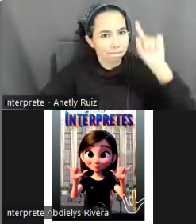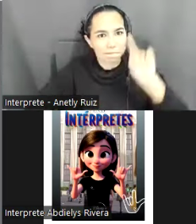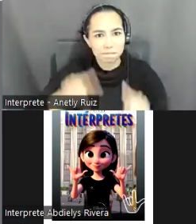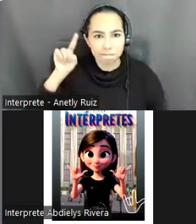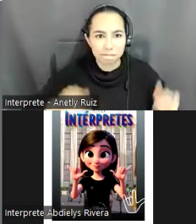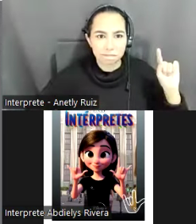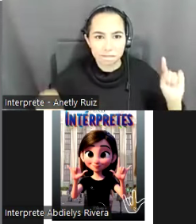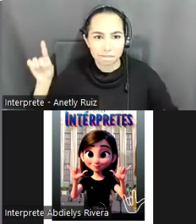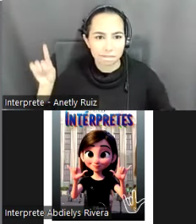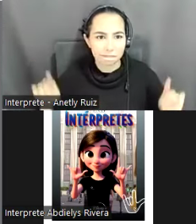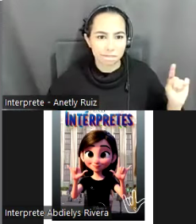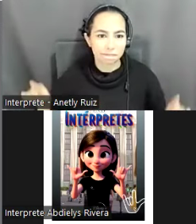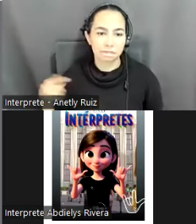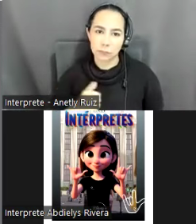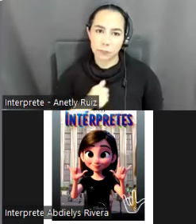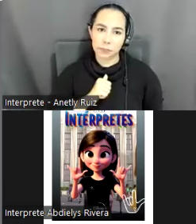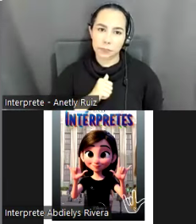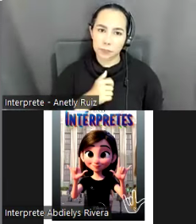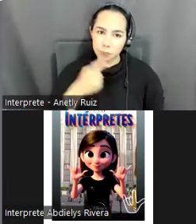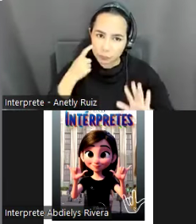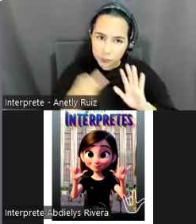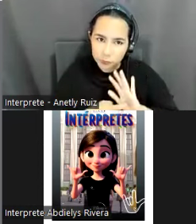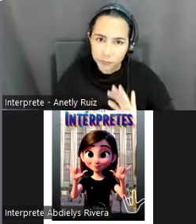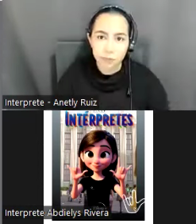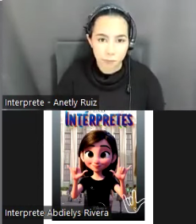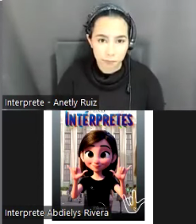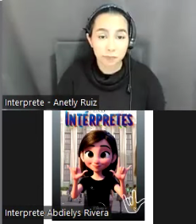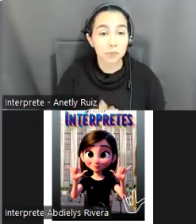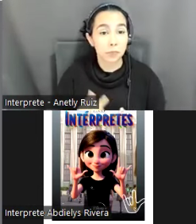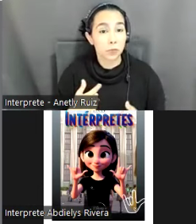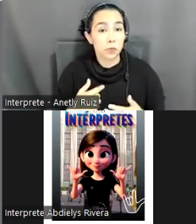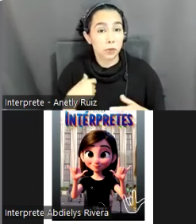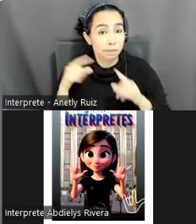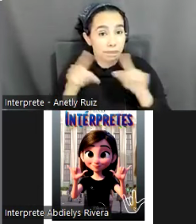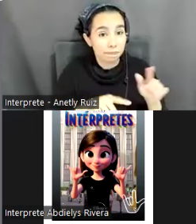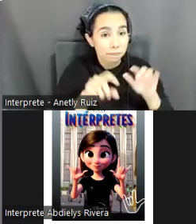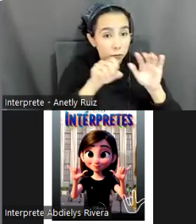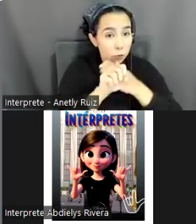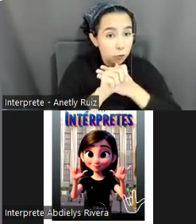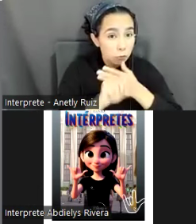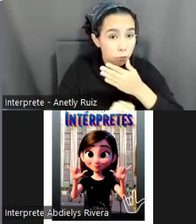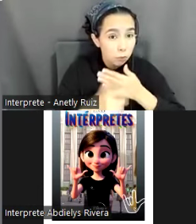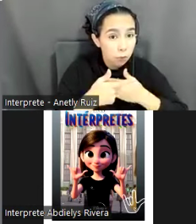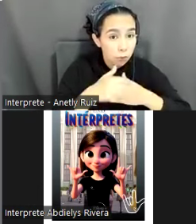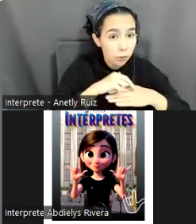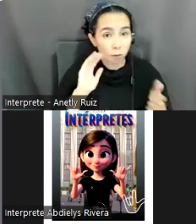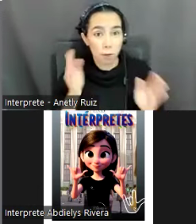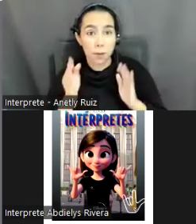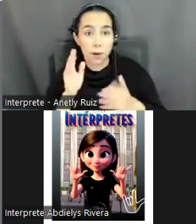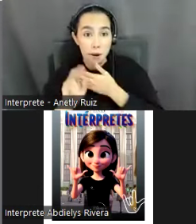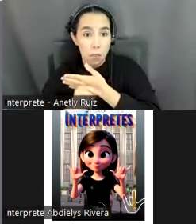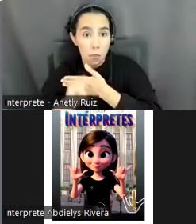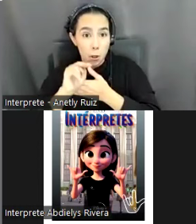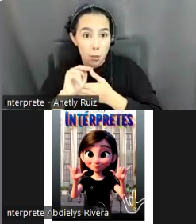administrar en diferentes sitios, en el área sur, en el área este, ahora en el área metro, y